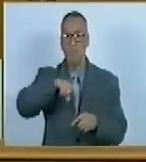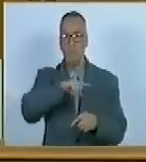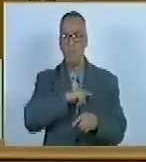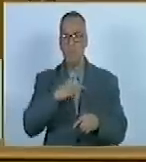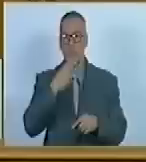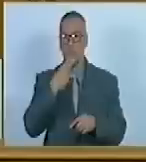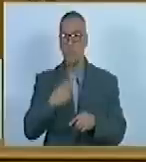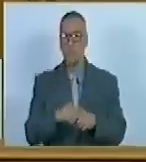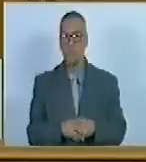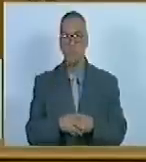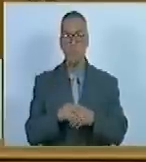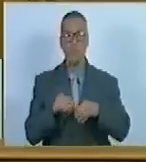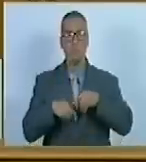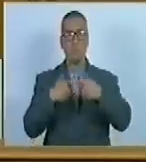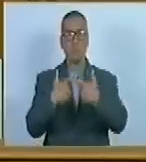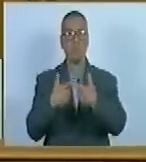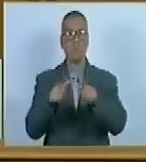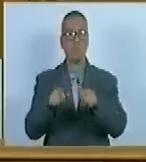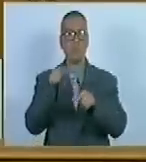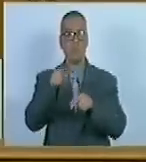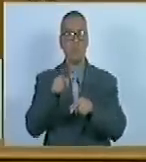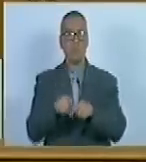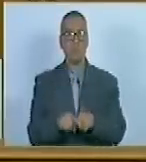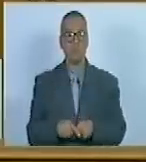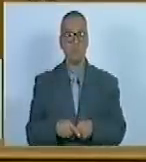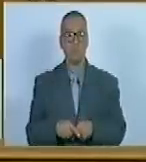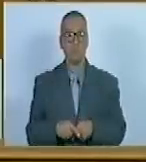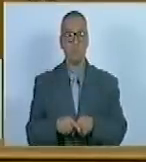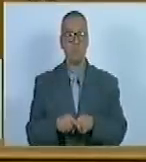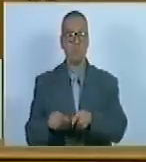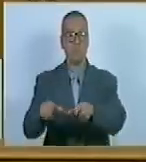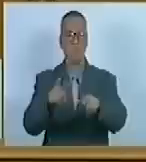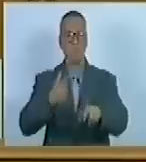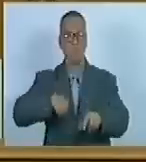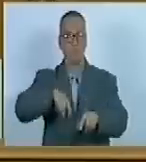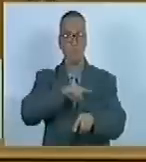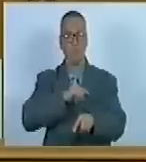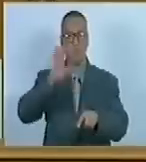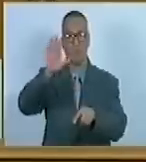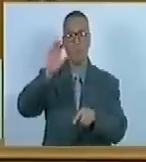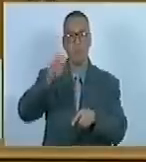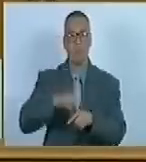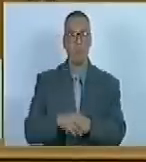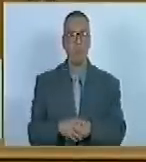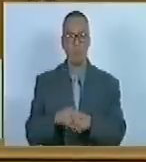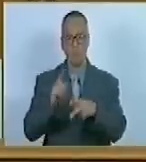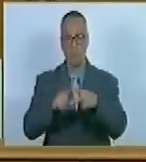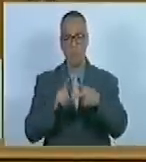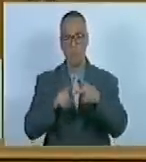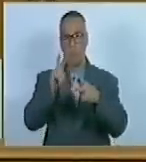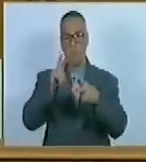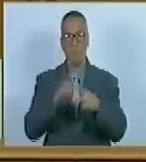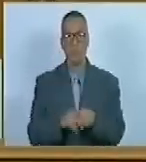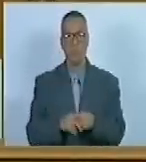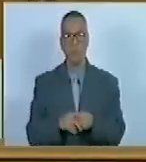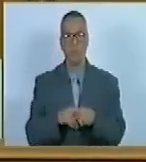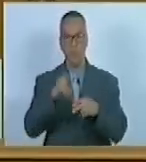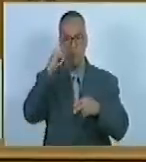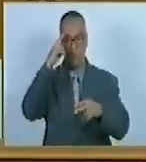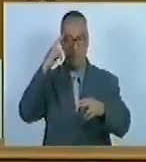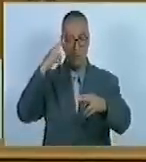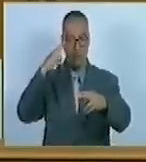transición hacia la libertad y soberanía de nuestra patria. Segundo, honrar